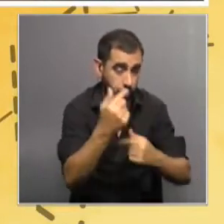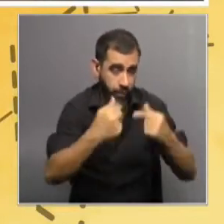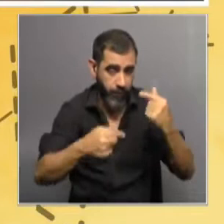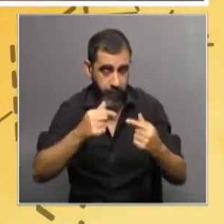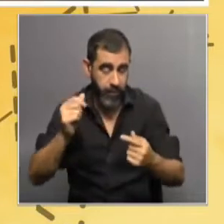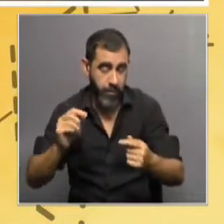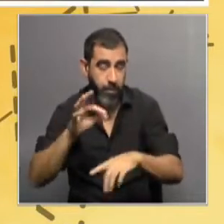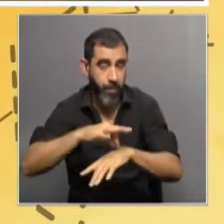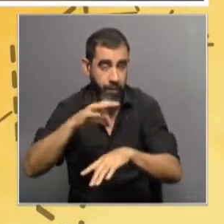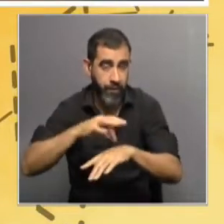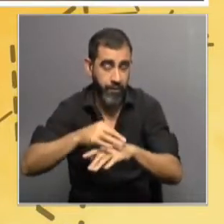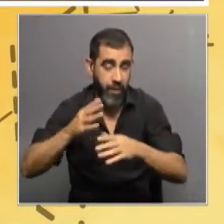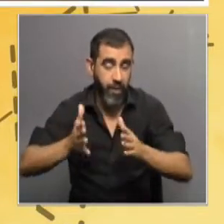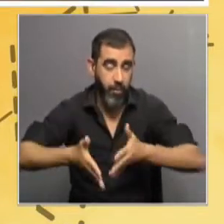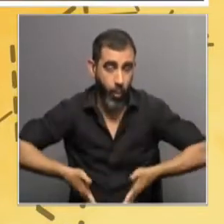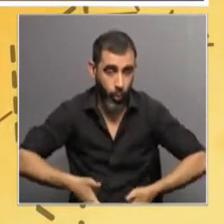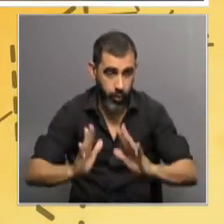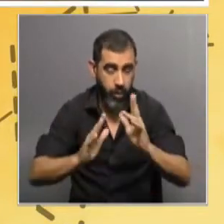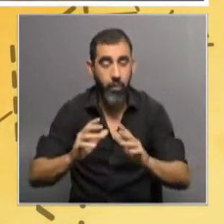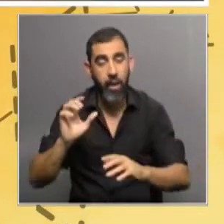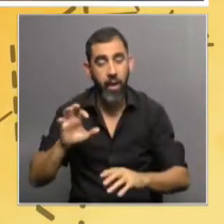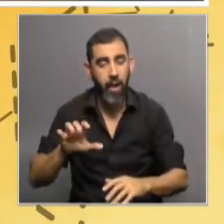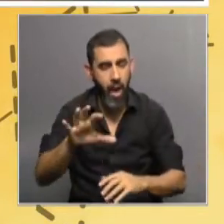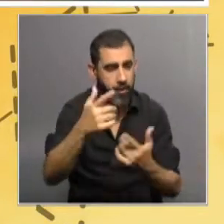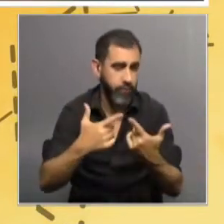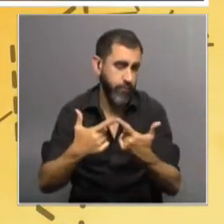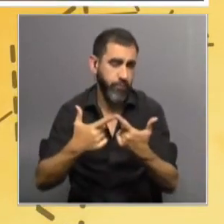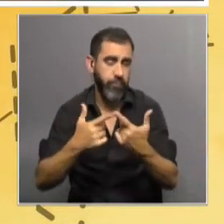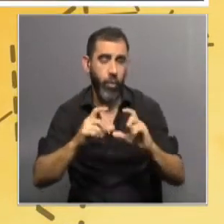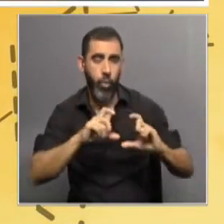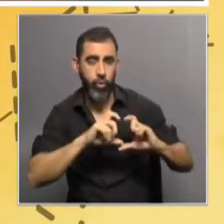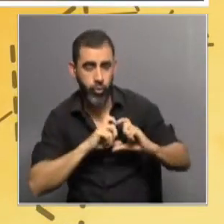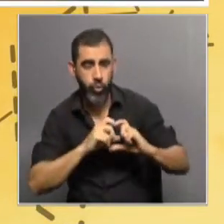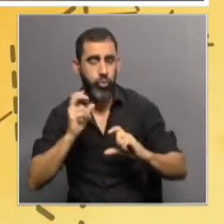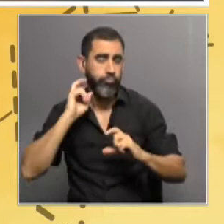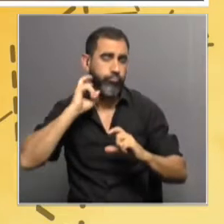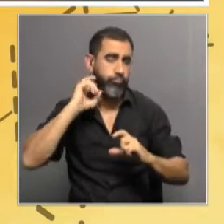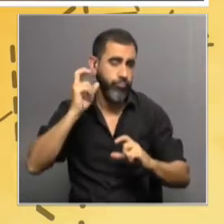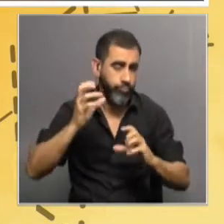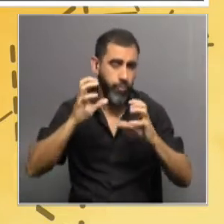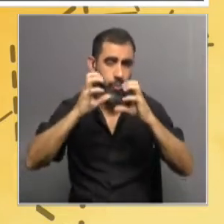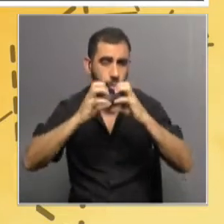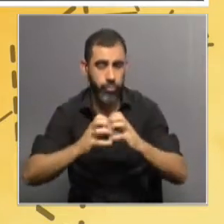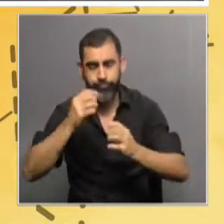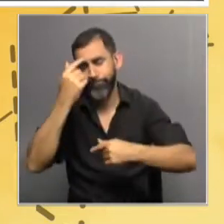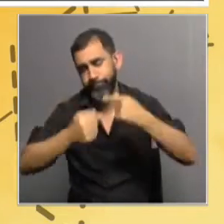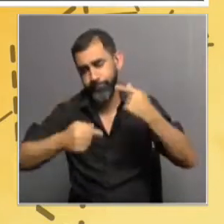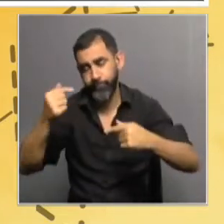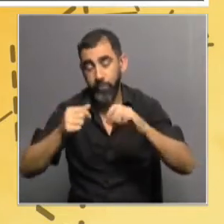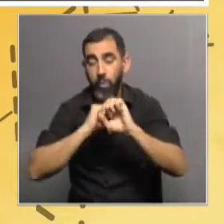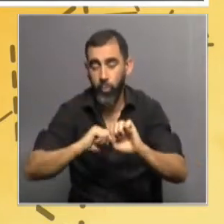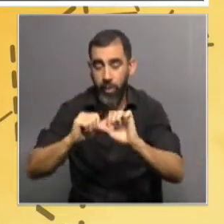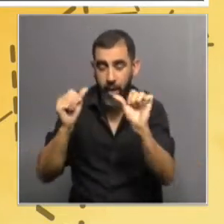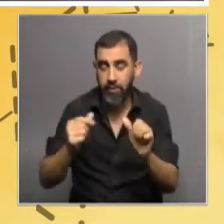disciplinas en medicina reproductiva en oncología en cardiología en neurología en un montón de áreas que pueden tener una